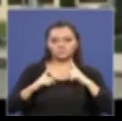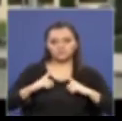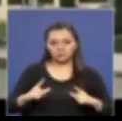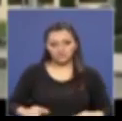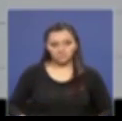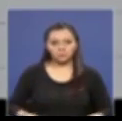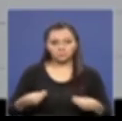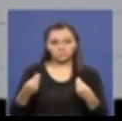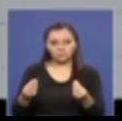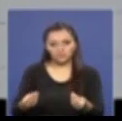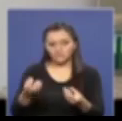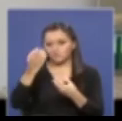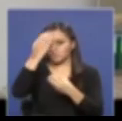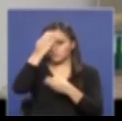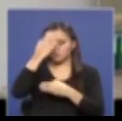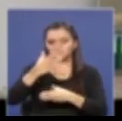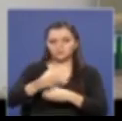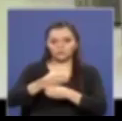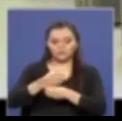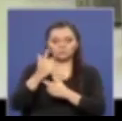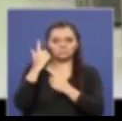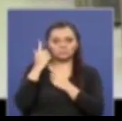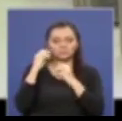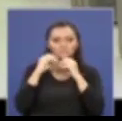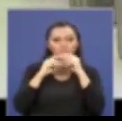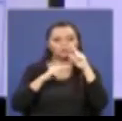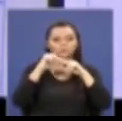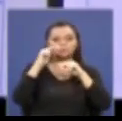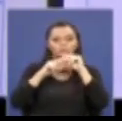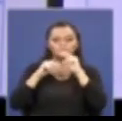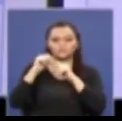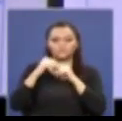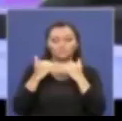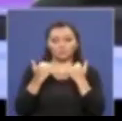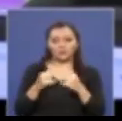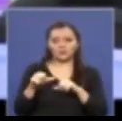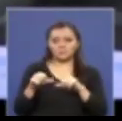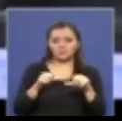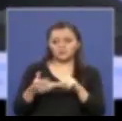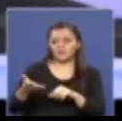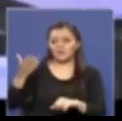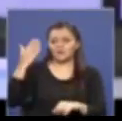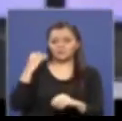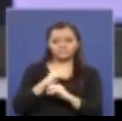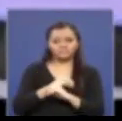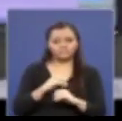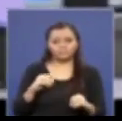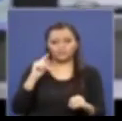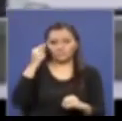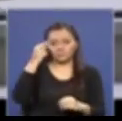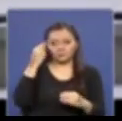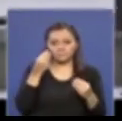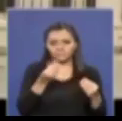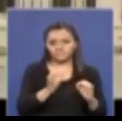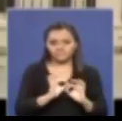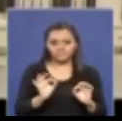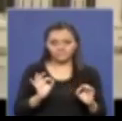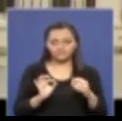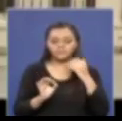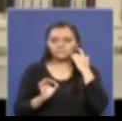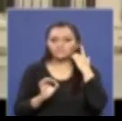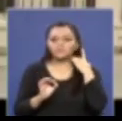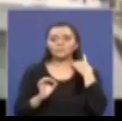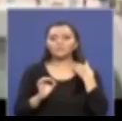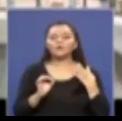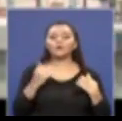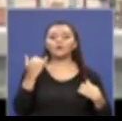y seguridad dan cuenta de la construcción de obras que en administraciones anteriores no fueron priorizadas.